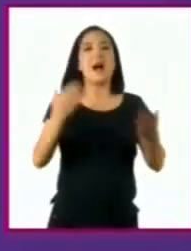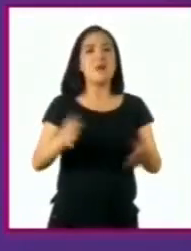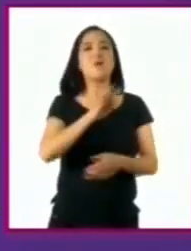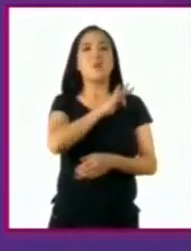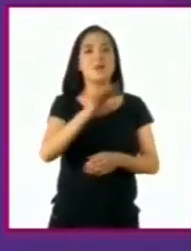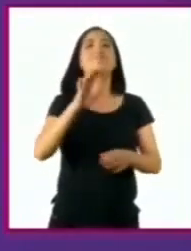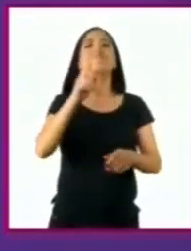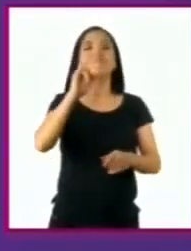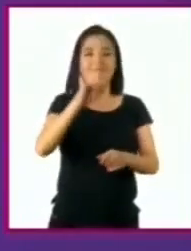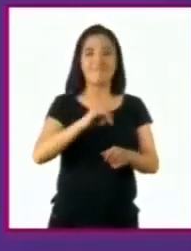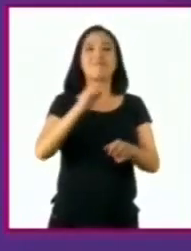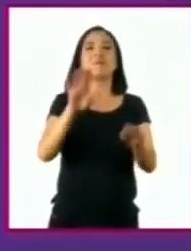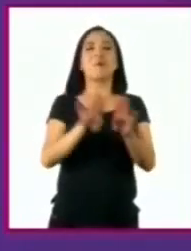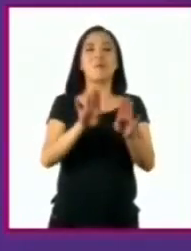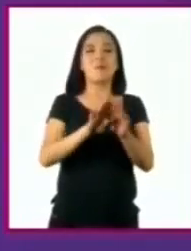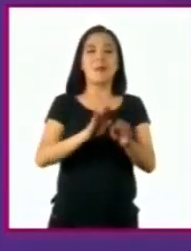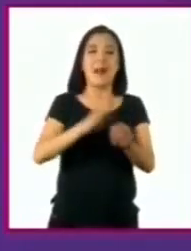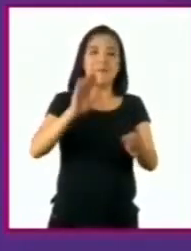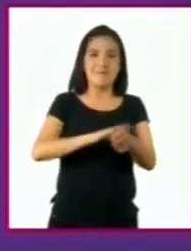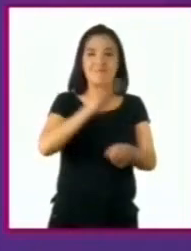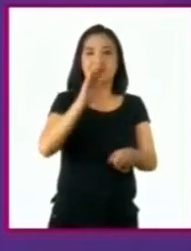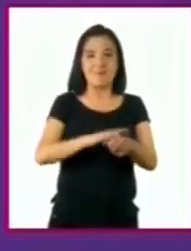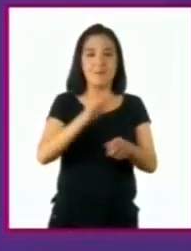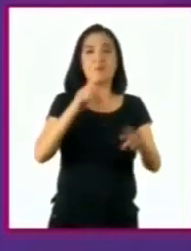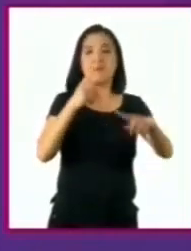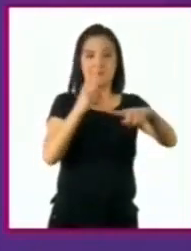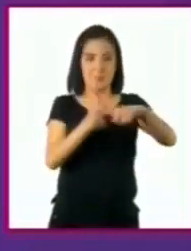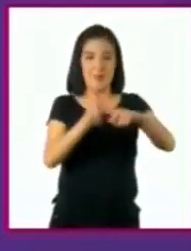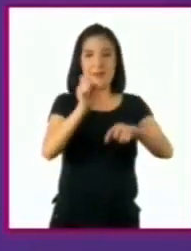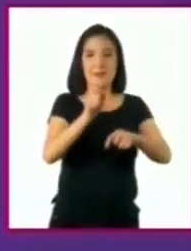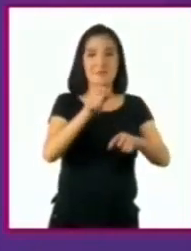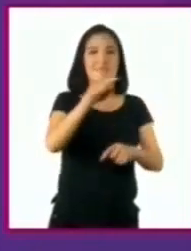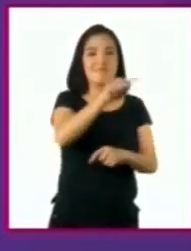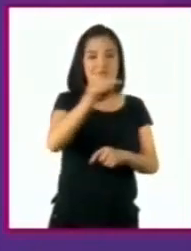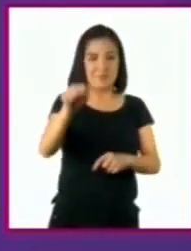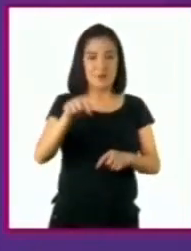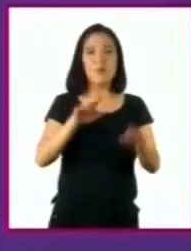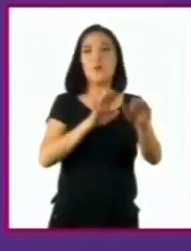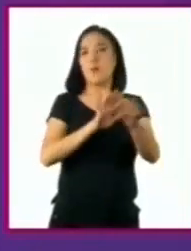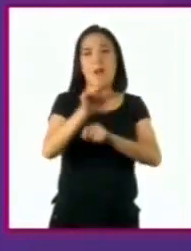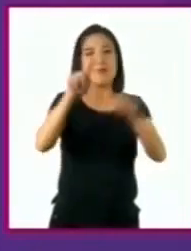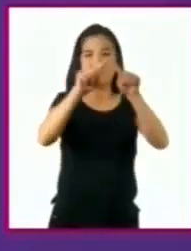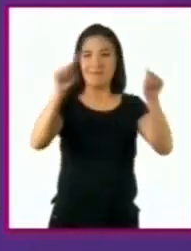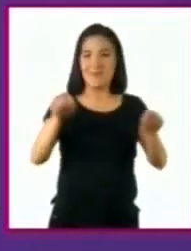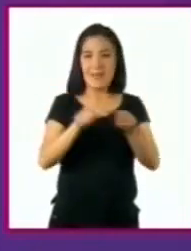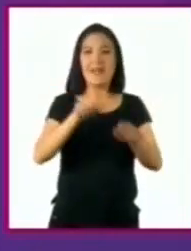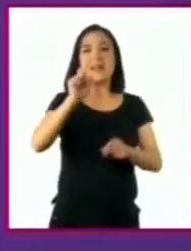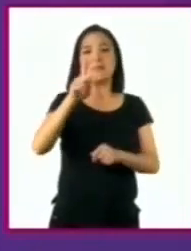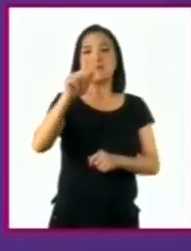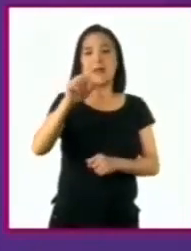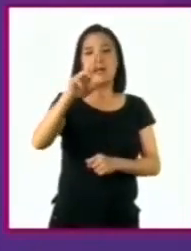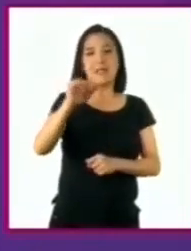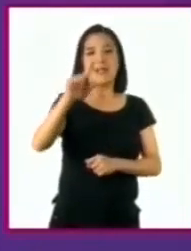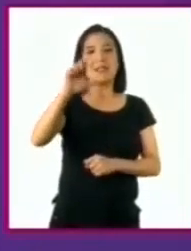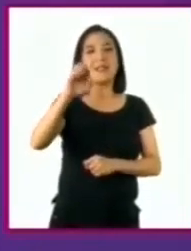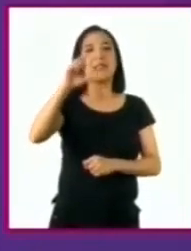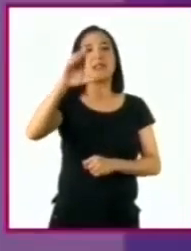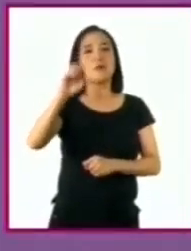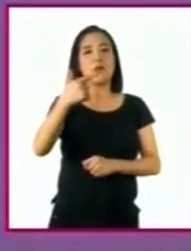afirmar que el polígono que se forma con los puntos medios de los lados de cualquier cuadrilátero es un paralelogramo.